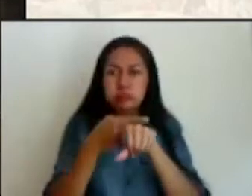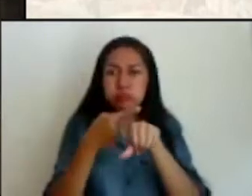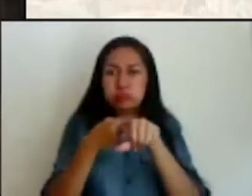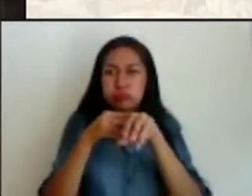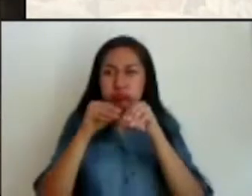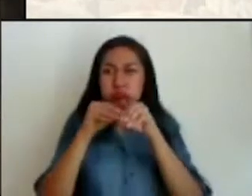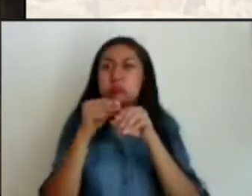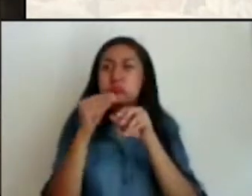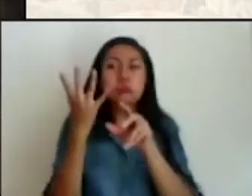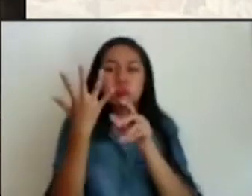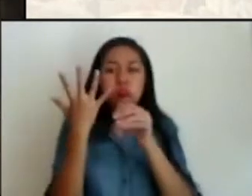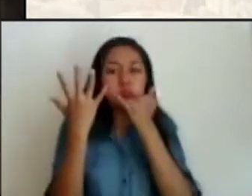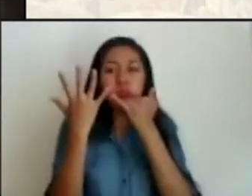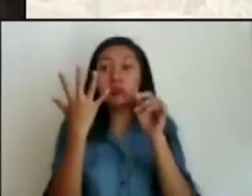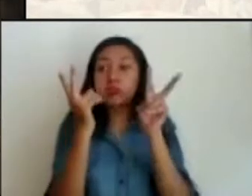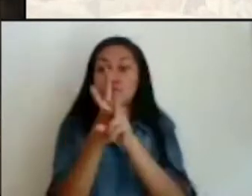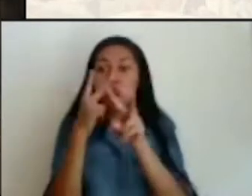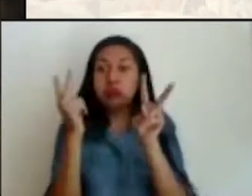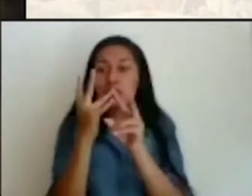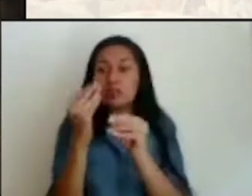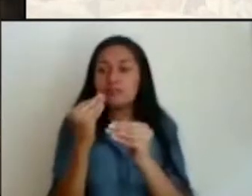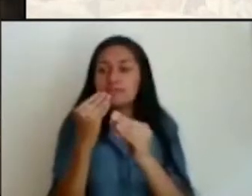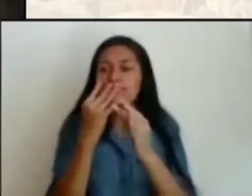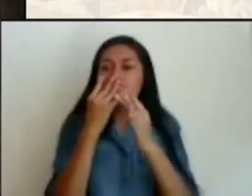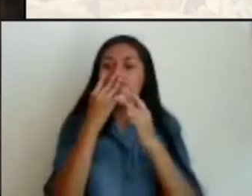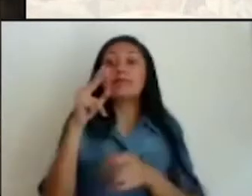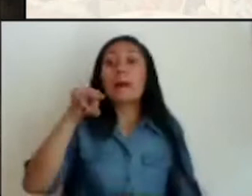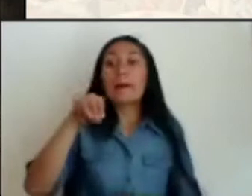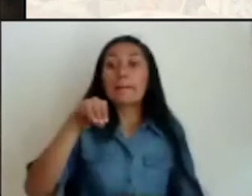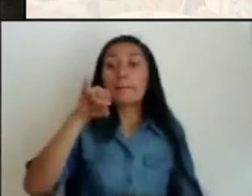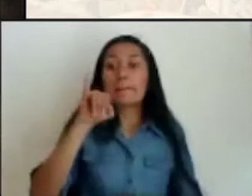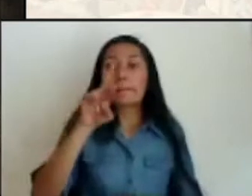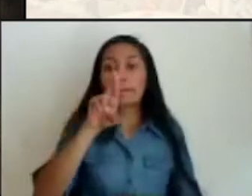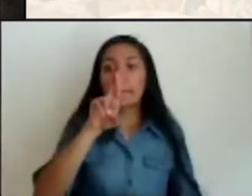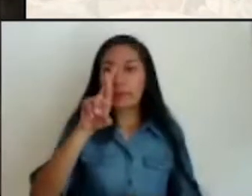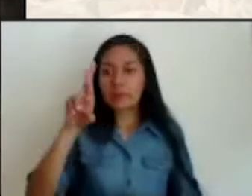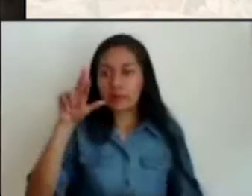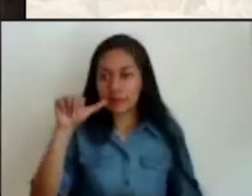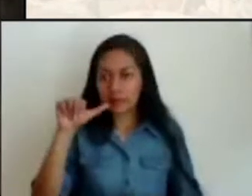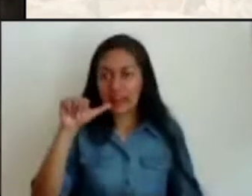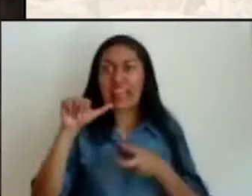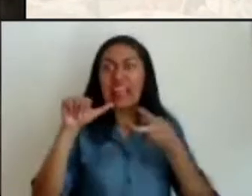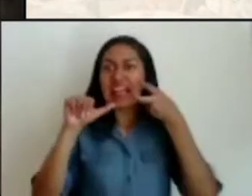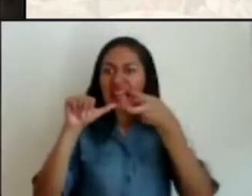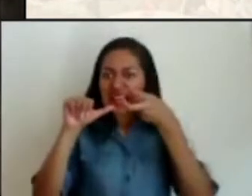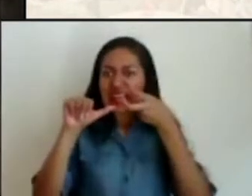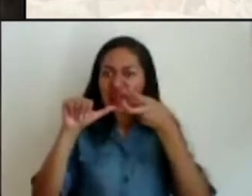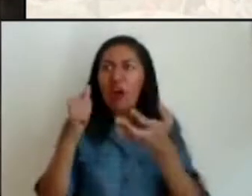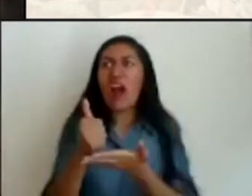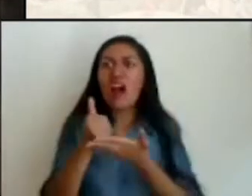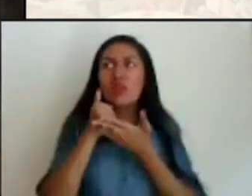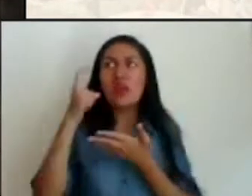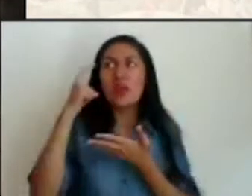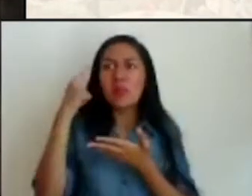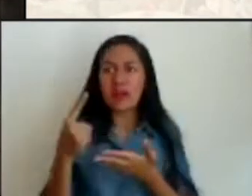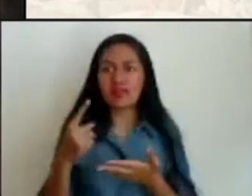mirra, uno de los elementos muy importantes que se consideraban para aliviar los miasmas, para quitar los efectos de los miasmas.